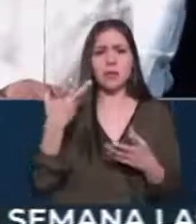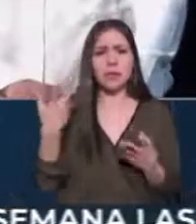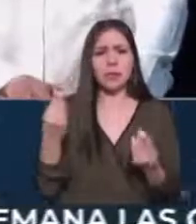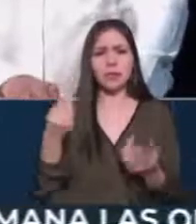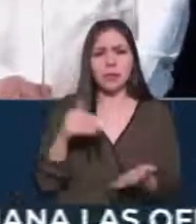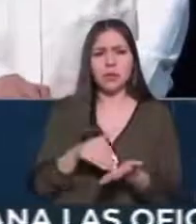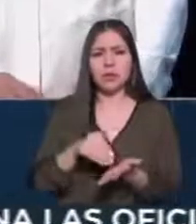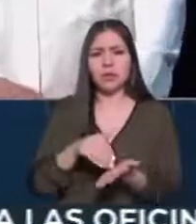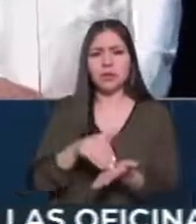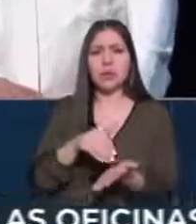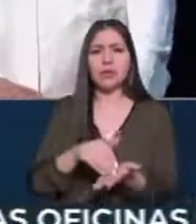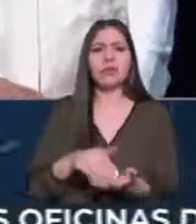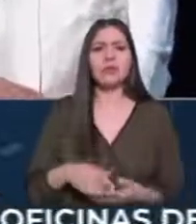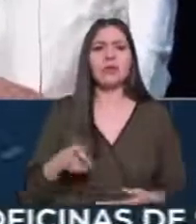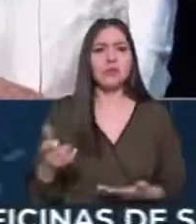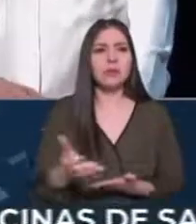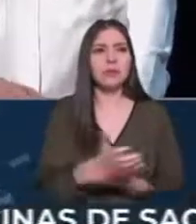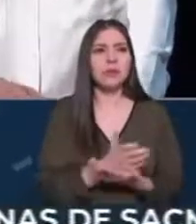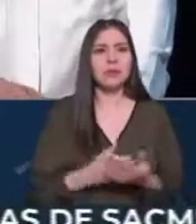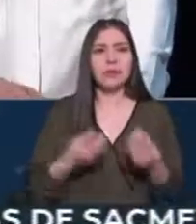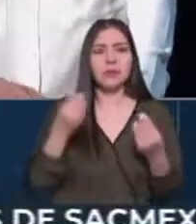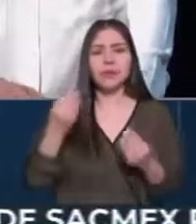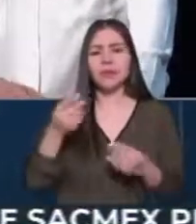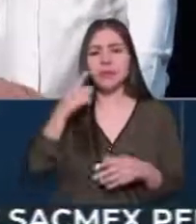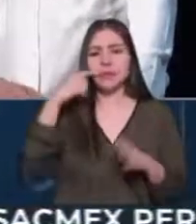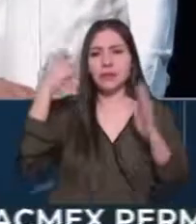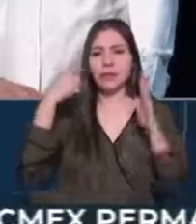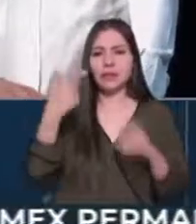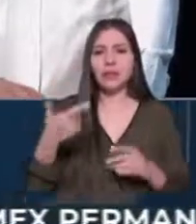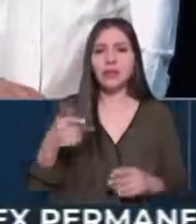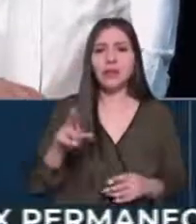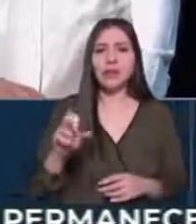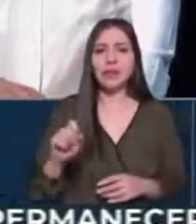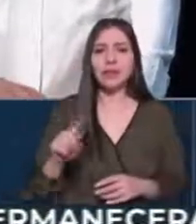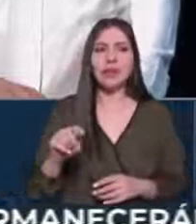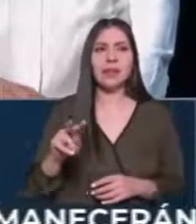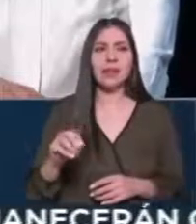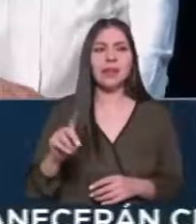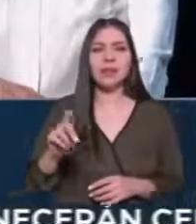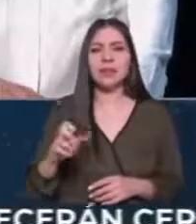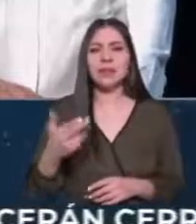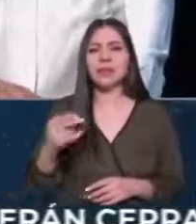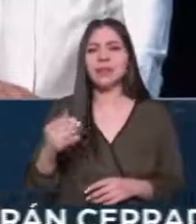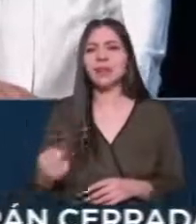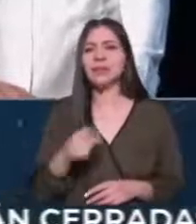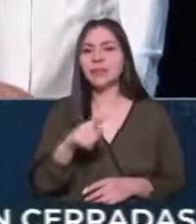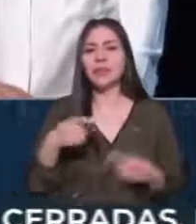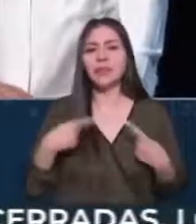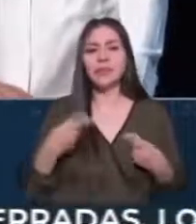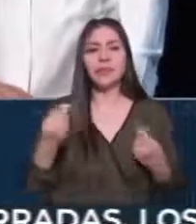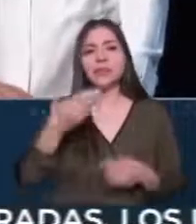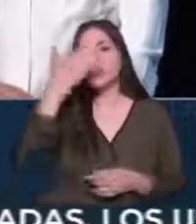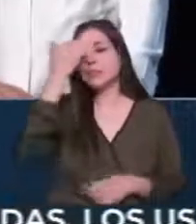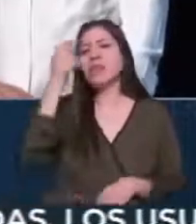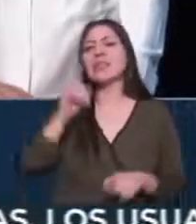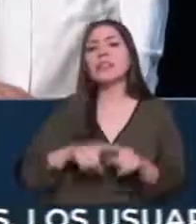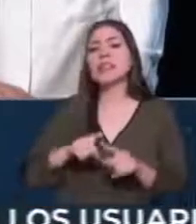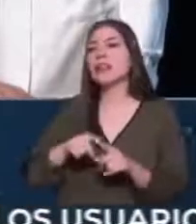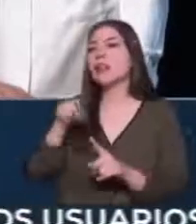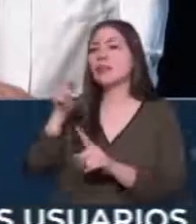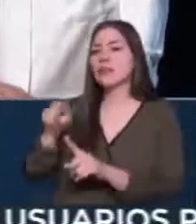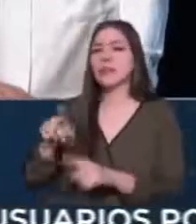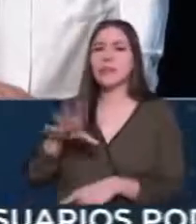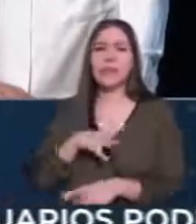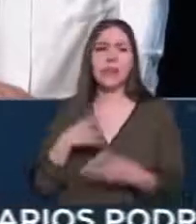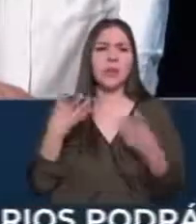tanto de reproducciones en un video de Gustavo de Hoyos, ni que la gente quisiera verlo, ni mucha de la gente ni sabe quién es él, y tiene